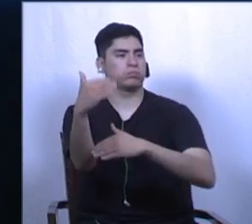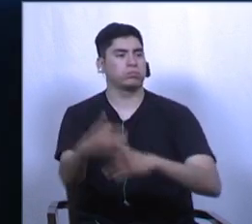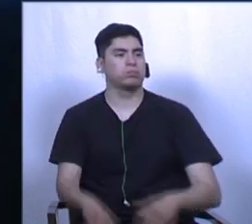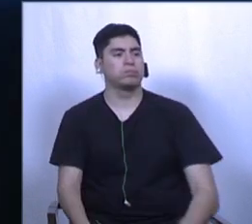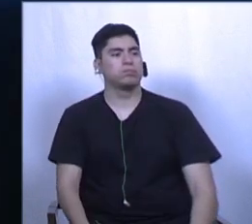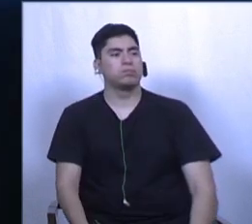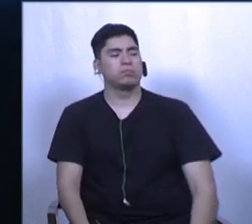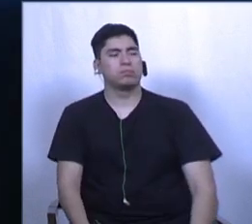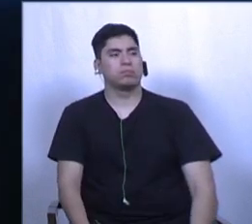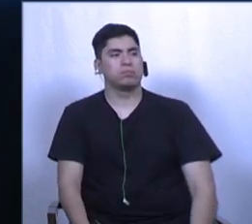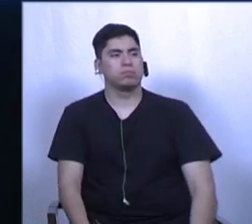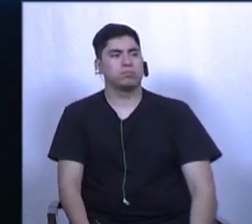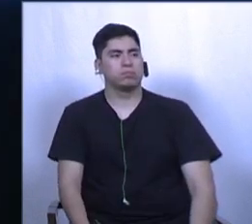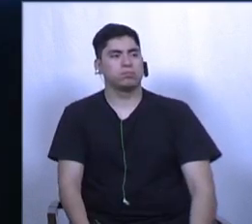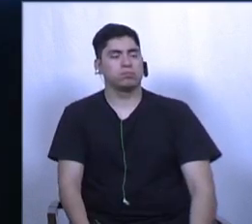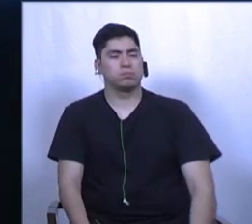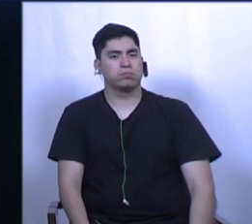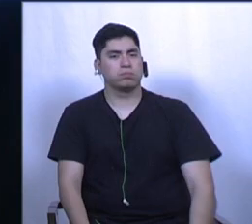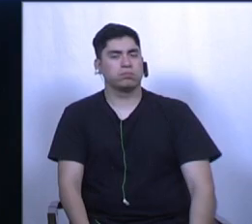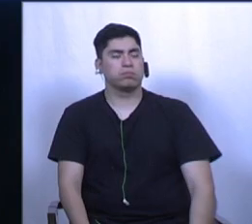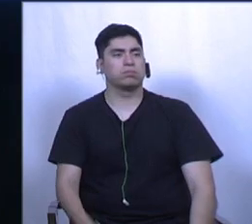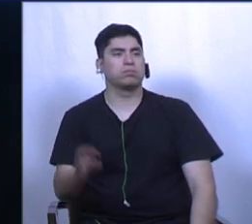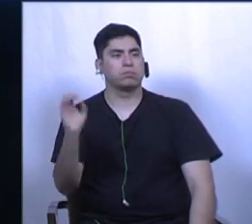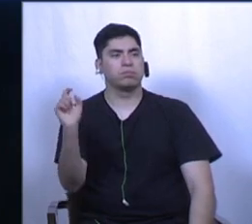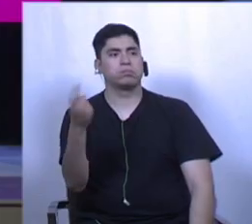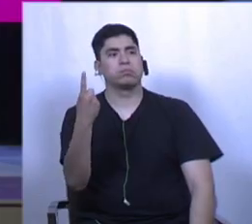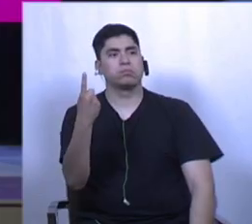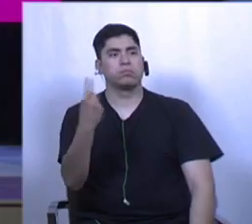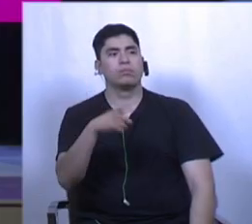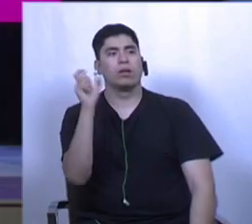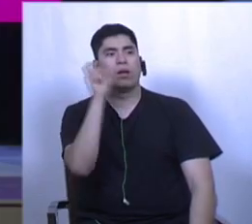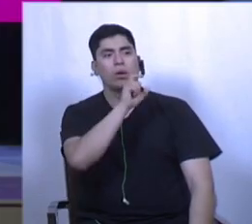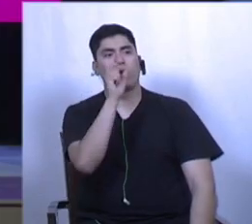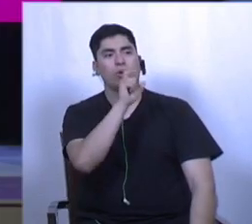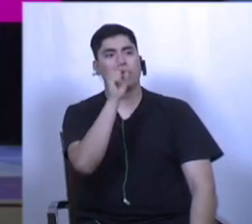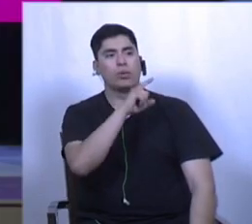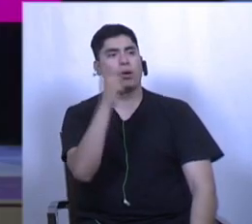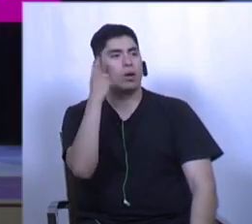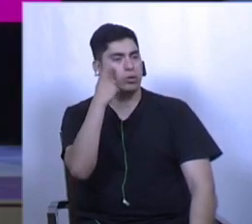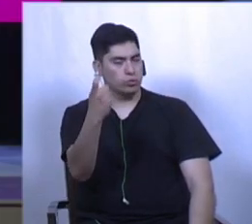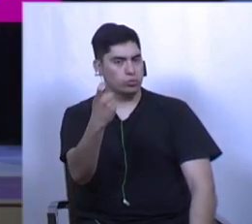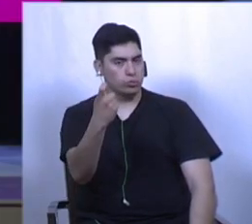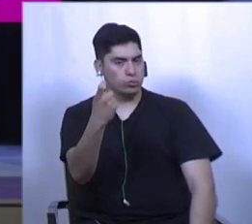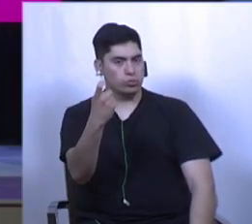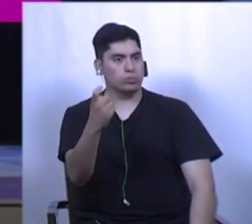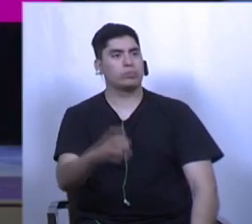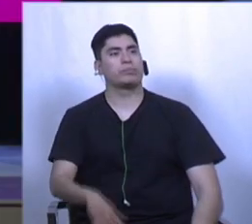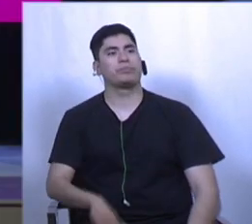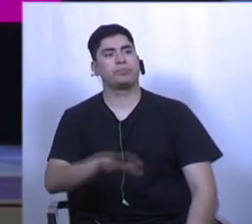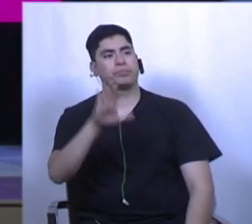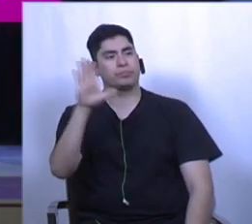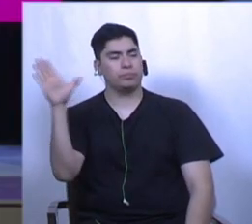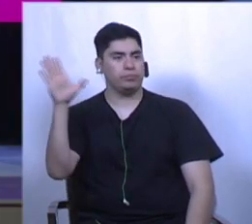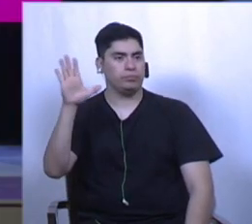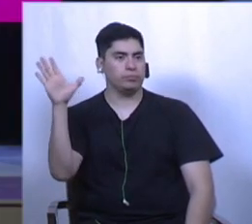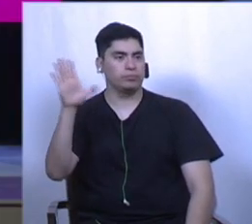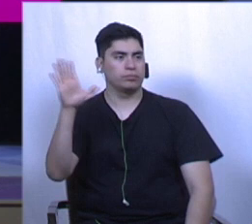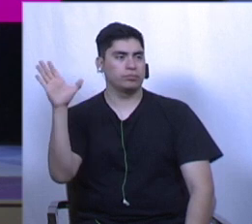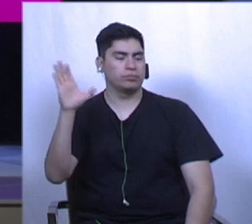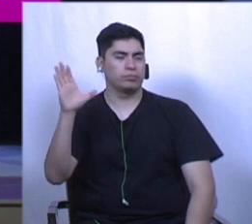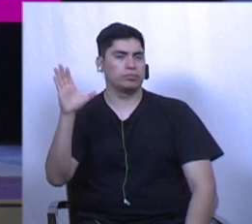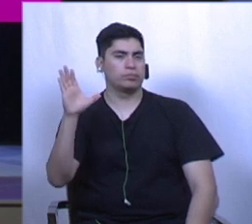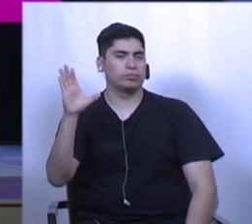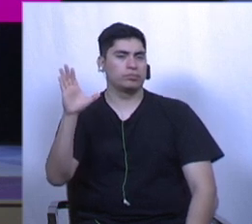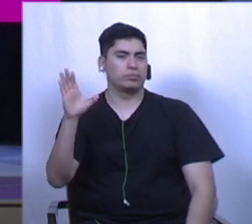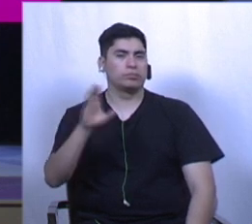pueden ser únicamente rojas o azul, pero si se fijan acá a su mano derecha, tenemos comunidades